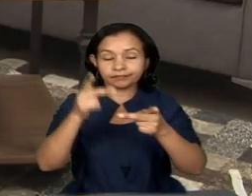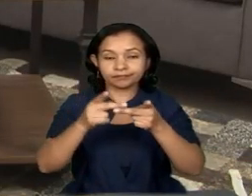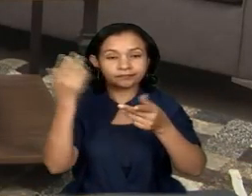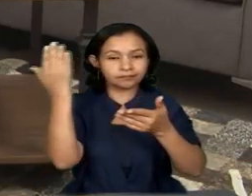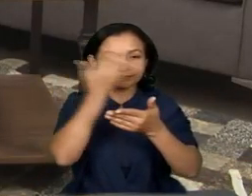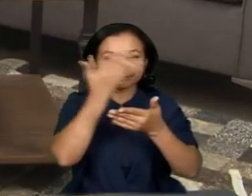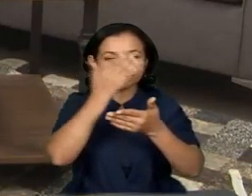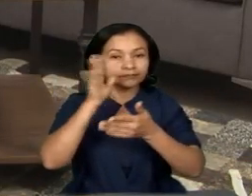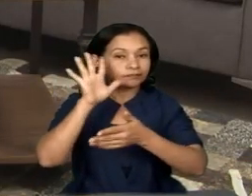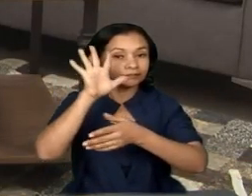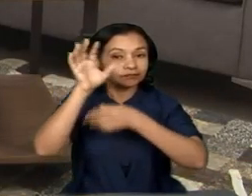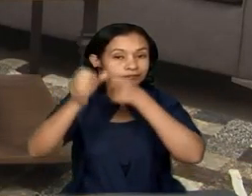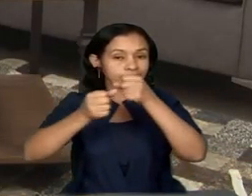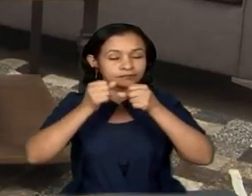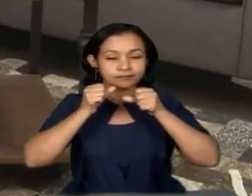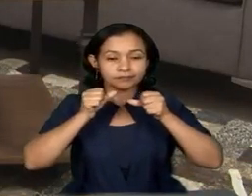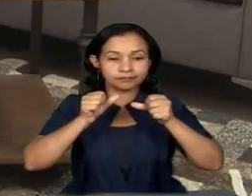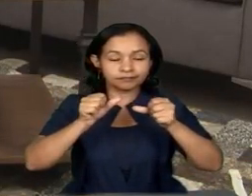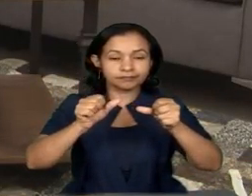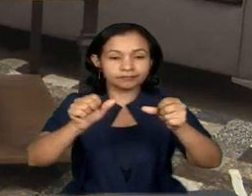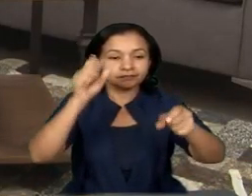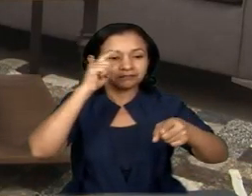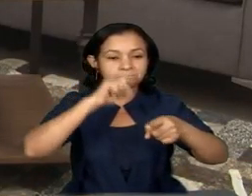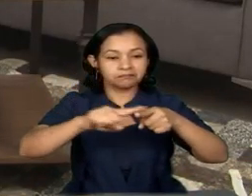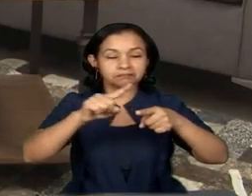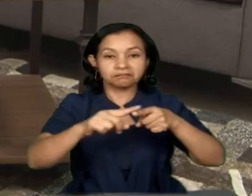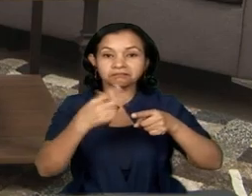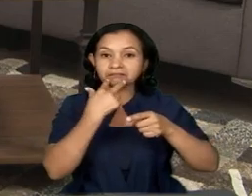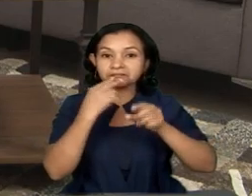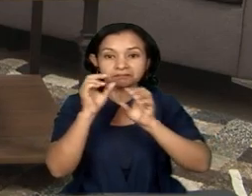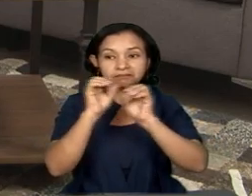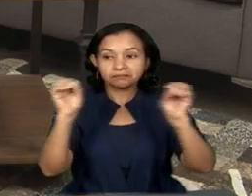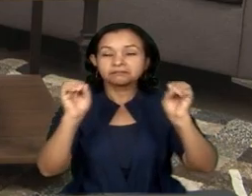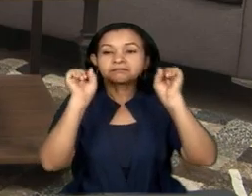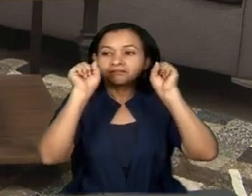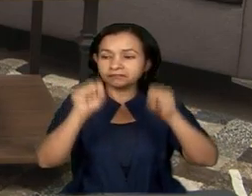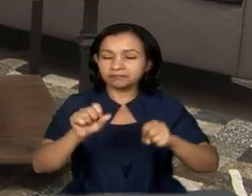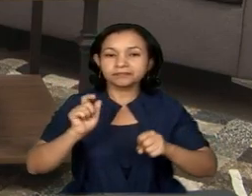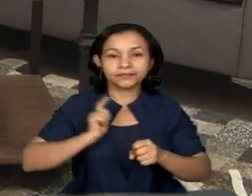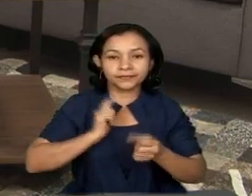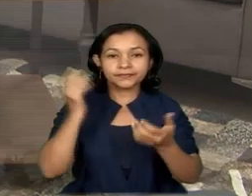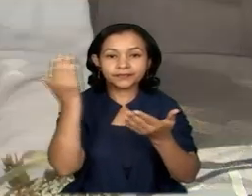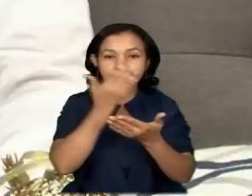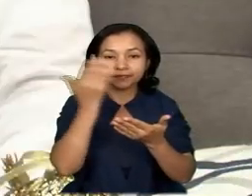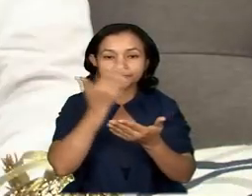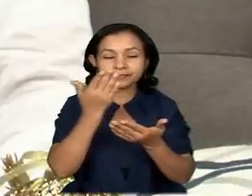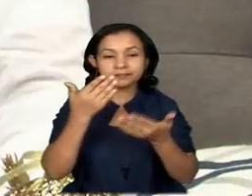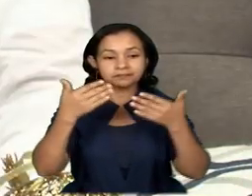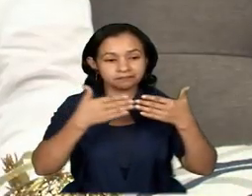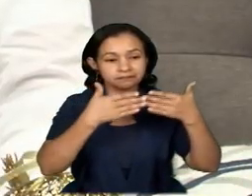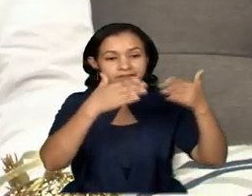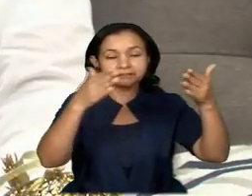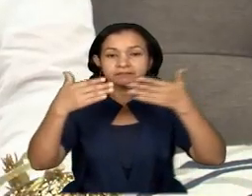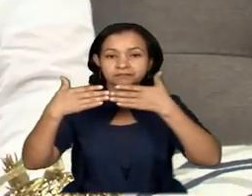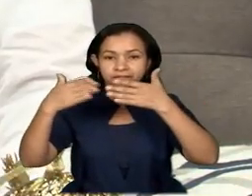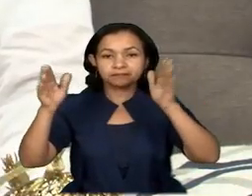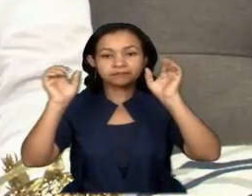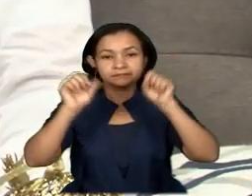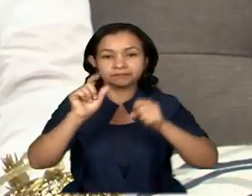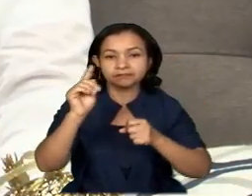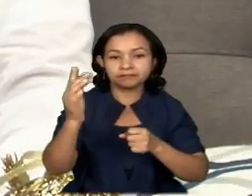carrera que ellos deseen y que tengan las cualidades, las habilidades para ello, y entonces estamos abiertos a que toda